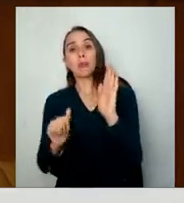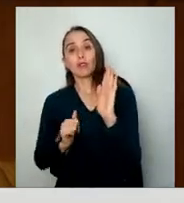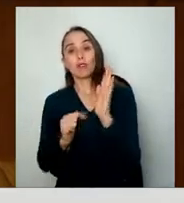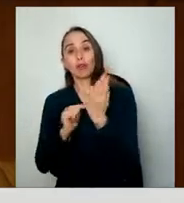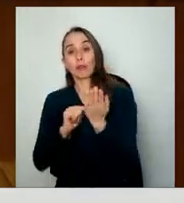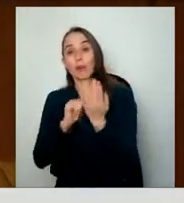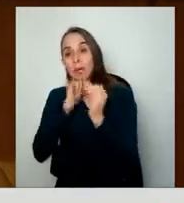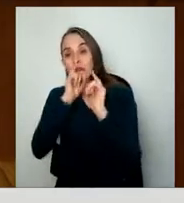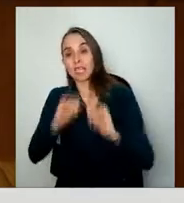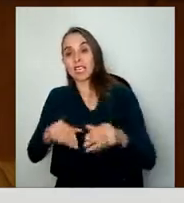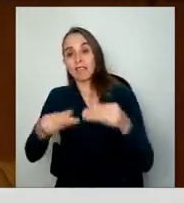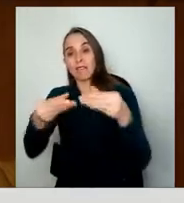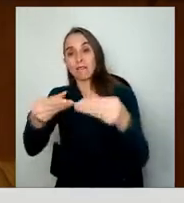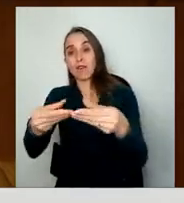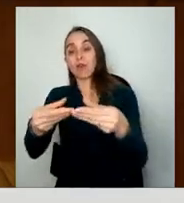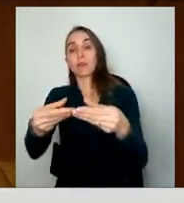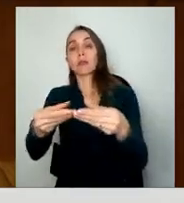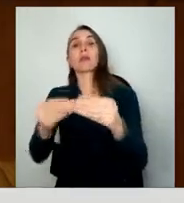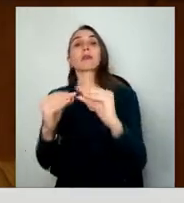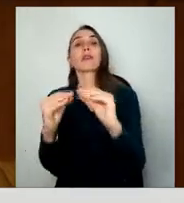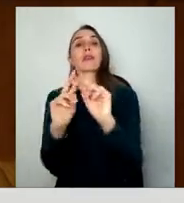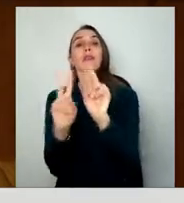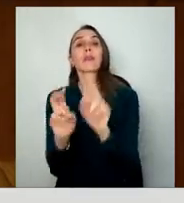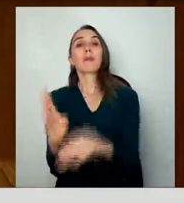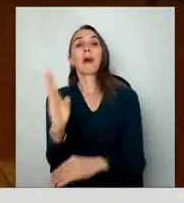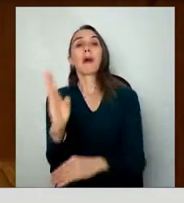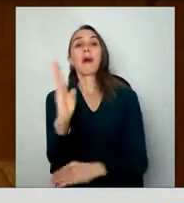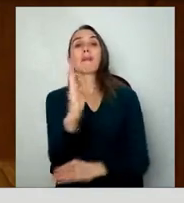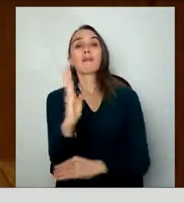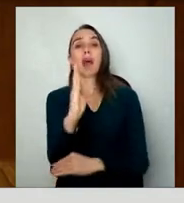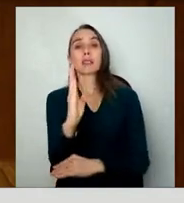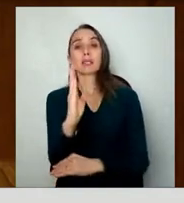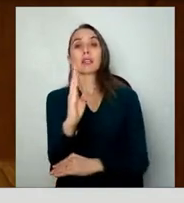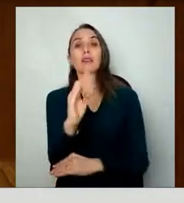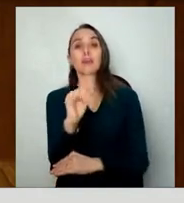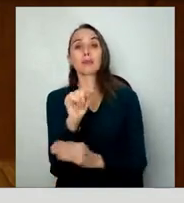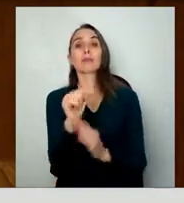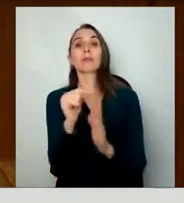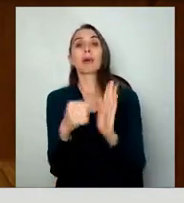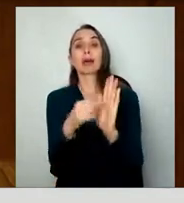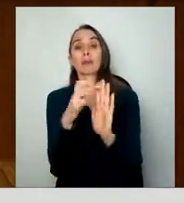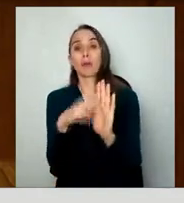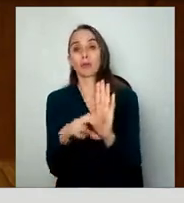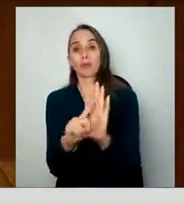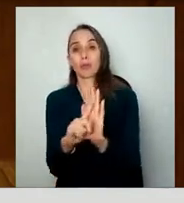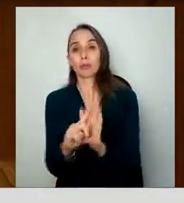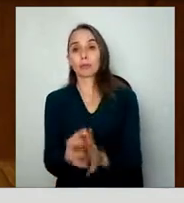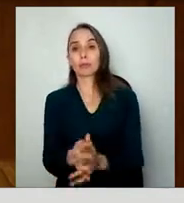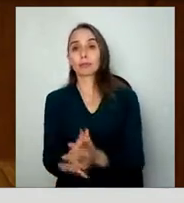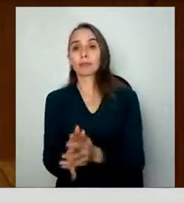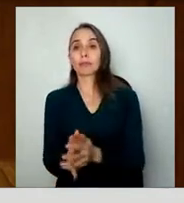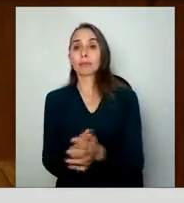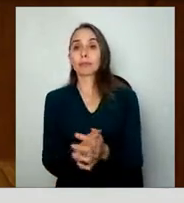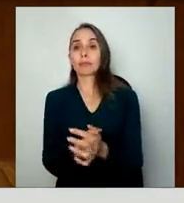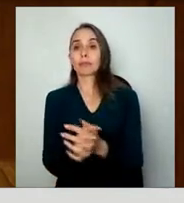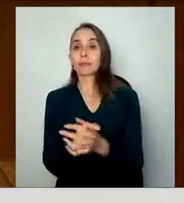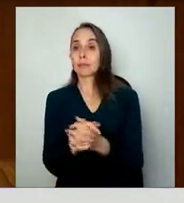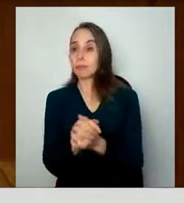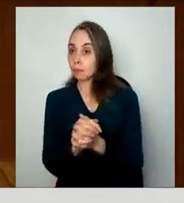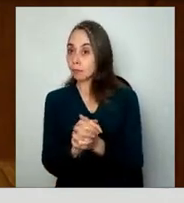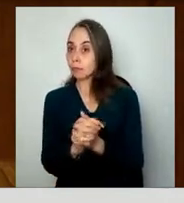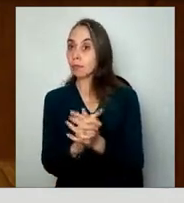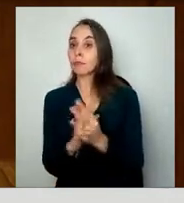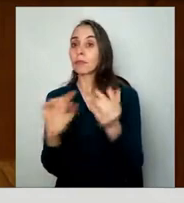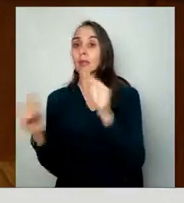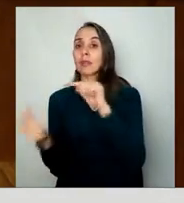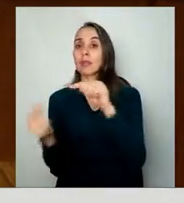me remitiría aspectos básicos que han servido de base a esta iniciativa lo relacionado con aristas jurídicas del debate y la mención